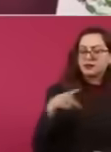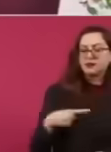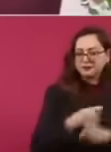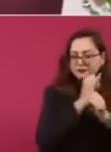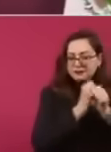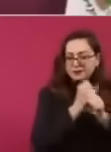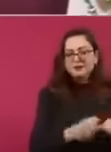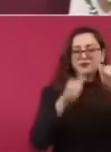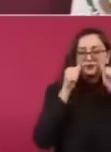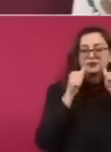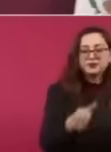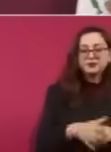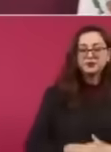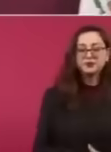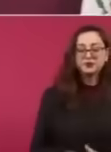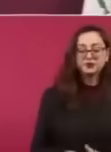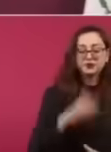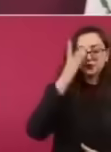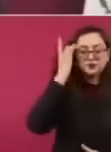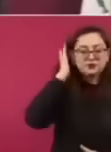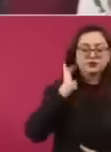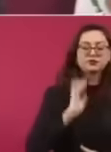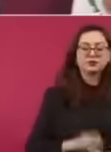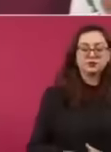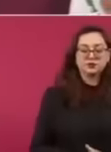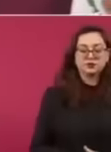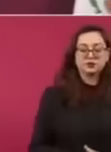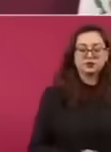Tiene que ver, aunque parezca